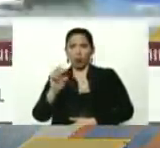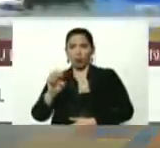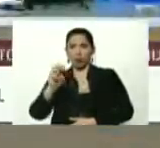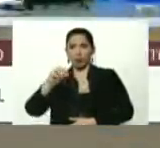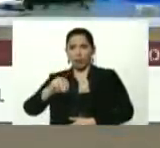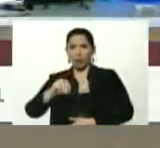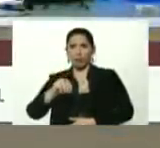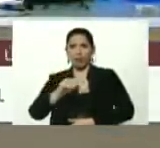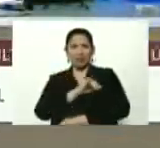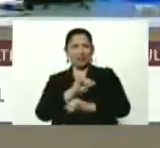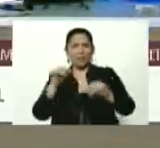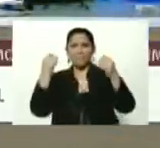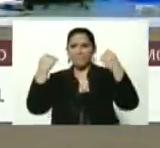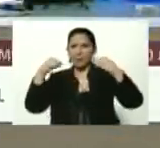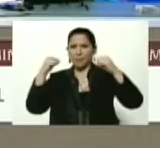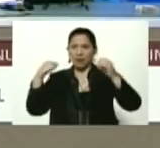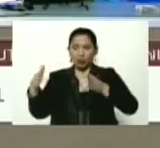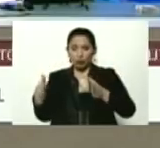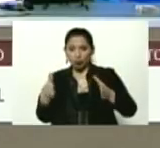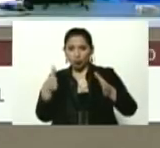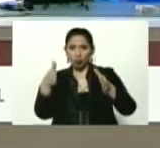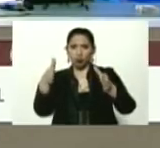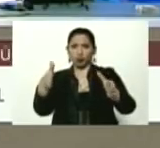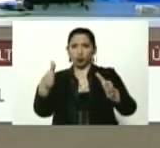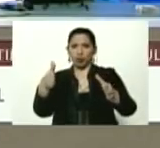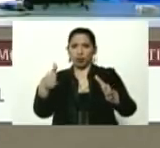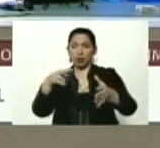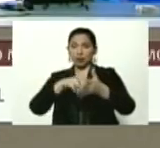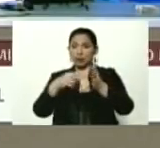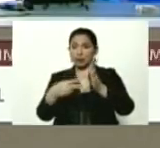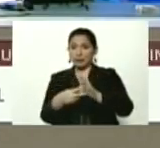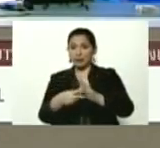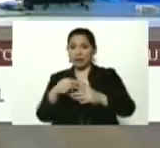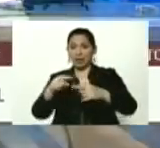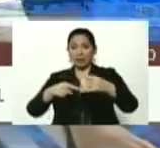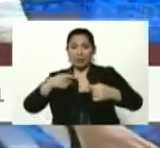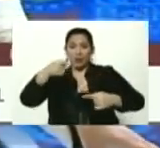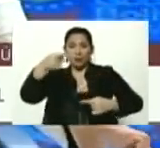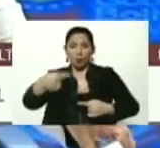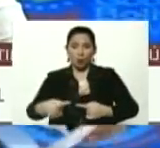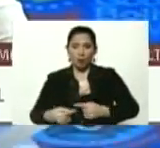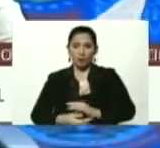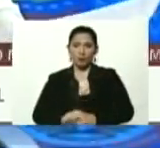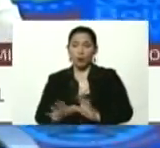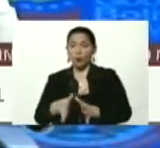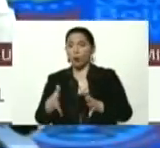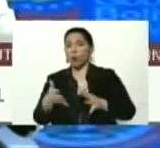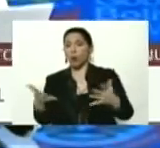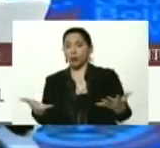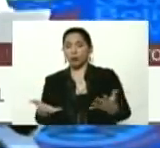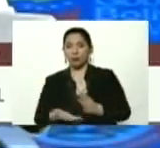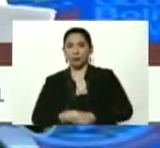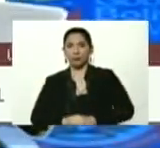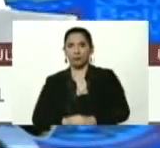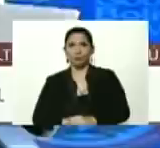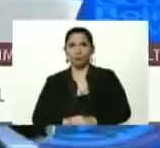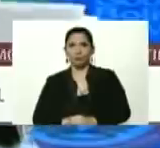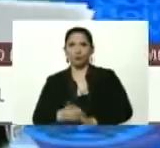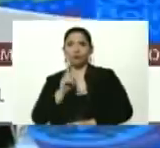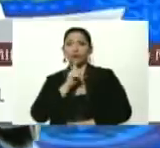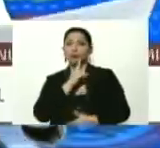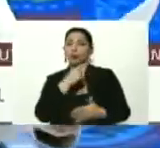Estaban ya preparando la ruta de lo que sería posteriormente cuando,